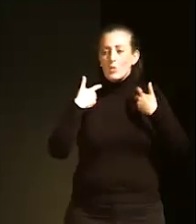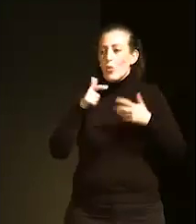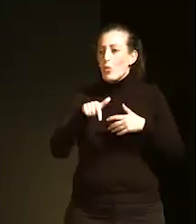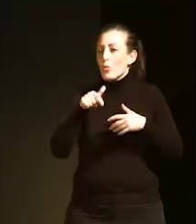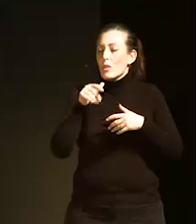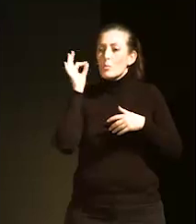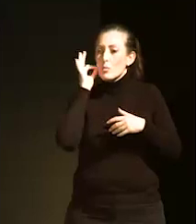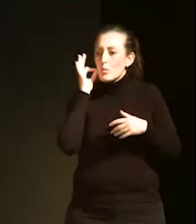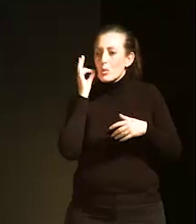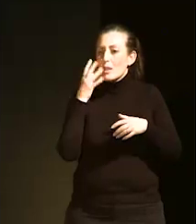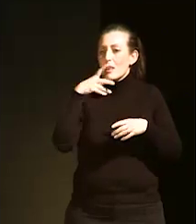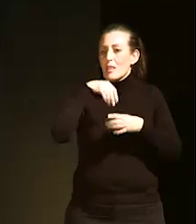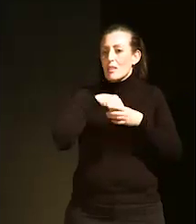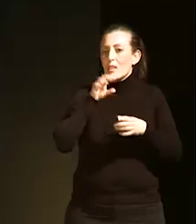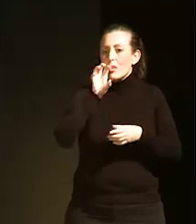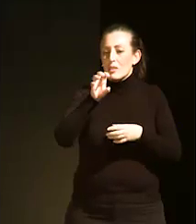en guatemala